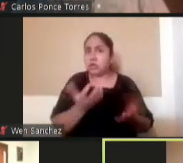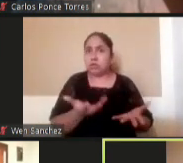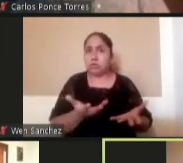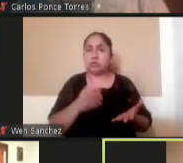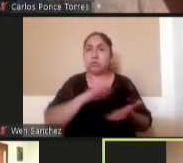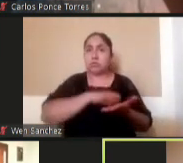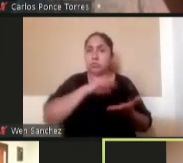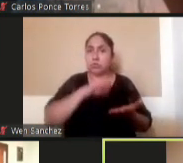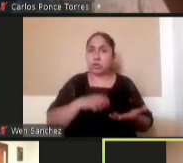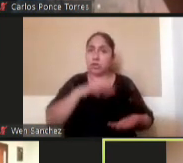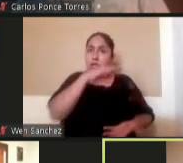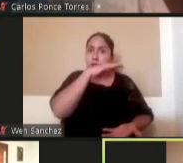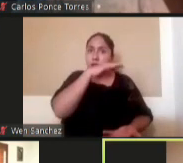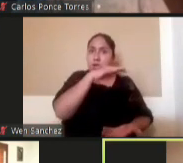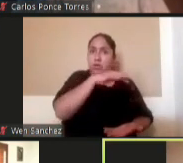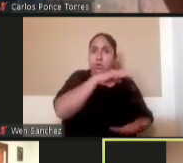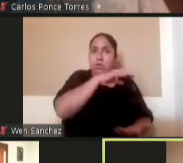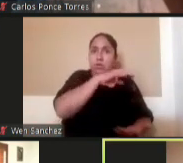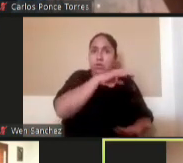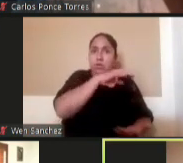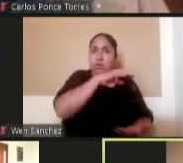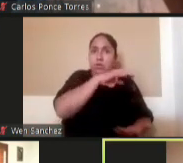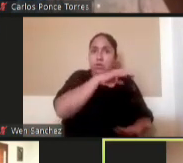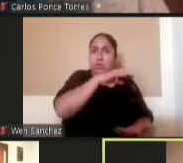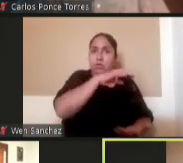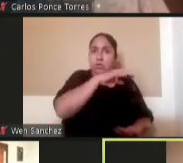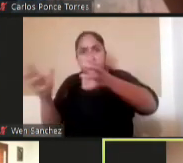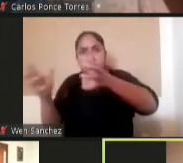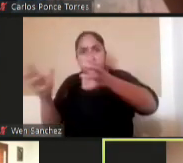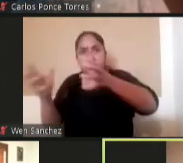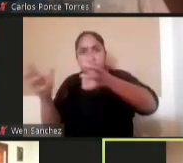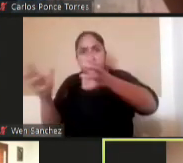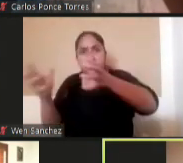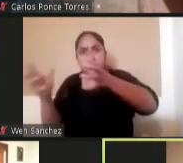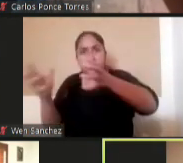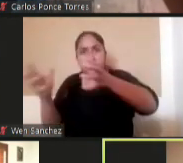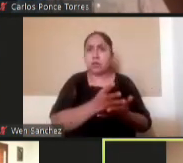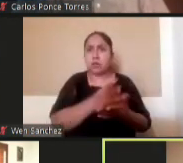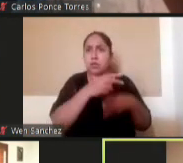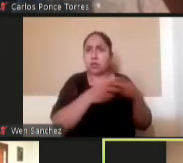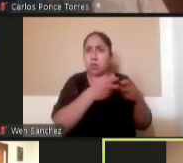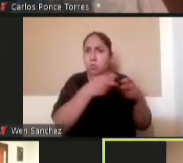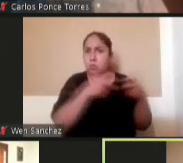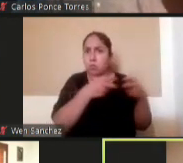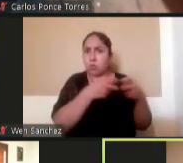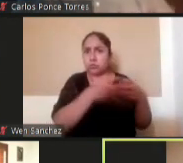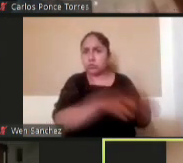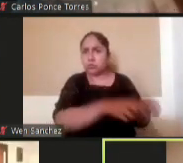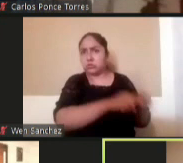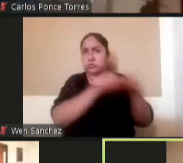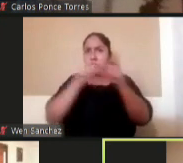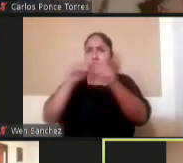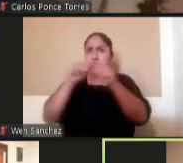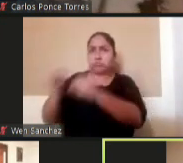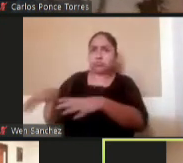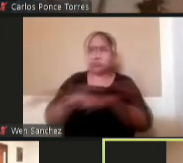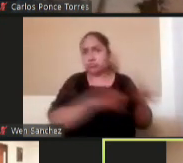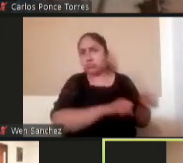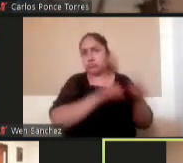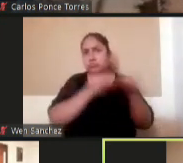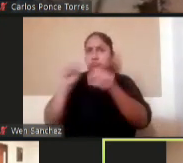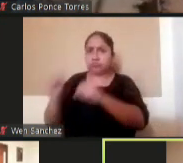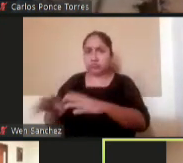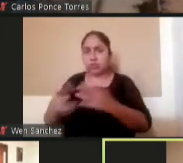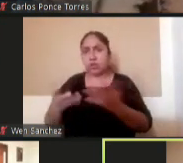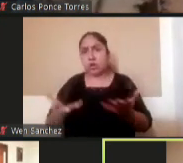creando pues olores nauseabundos. En Cerrada Ámbar, las últimas 3 visitas, el camión ha derramado gran cantidad de aceite y